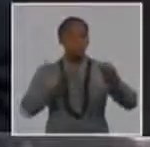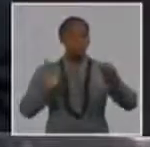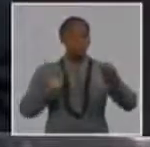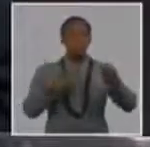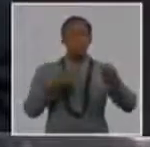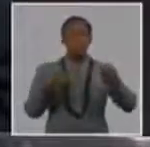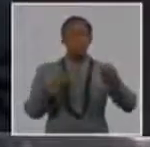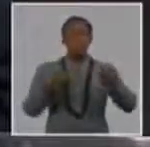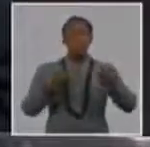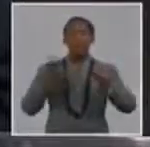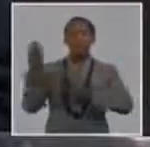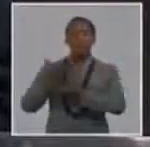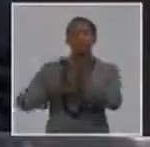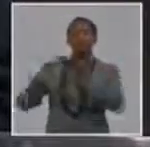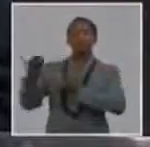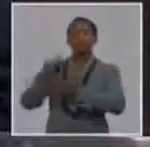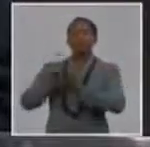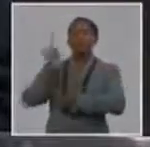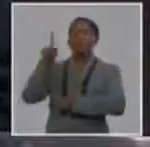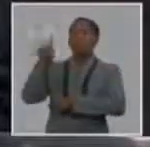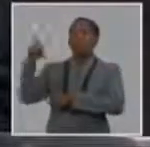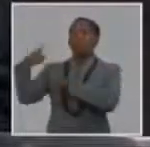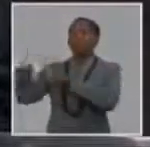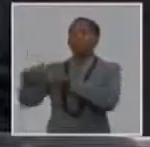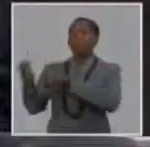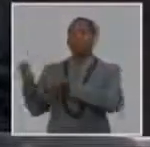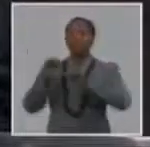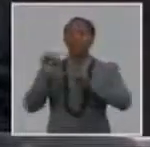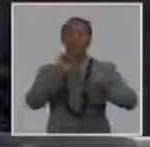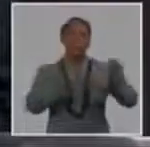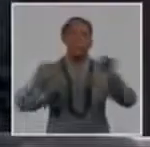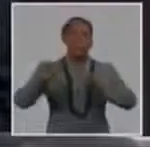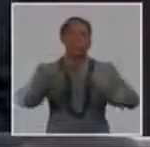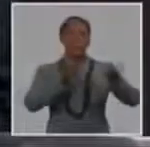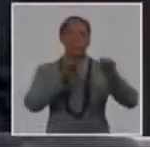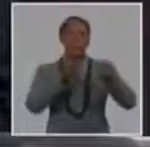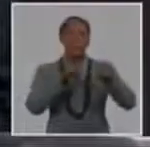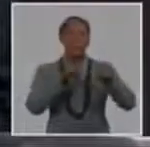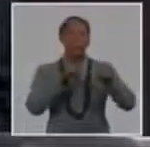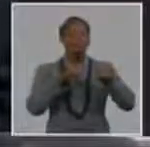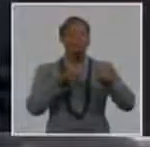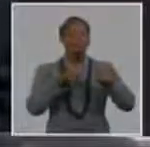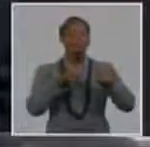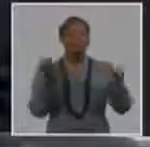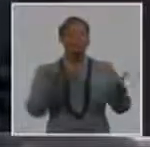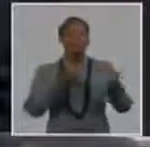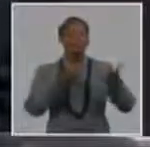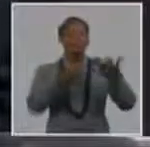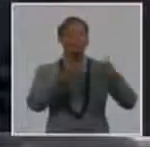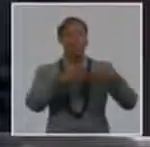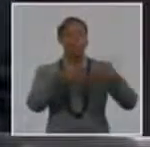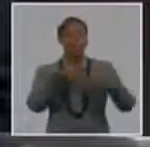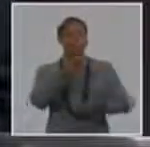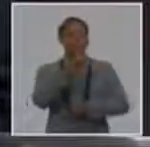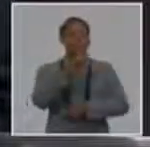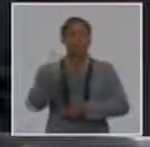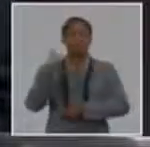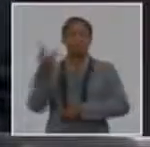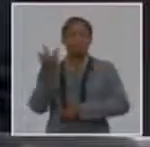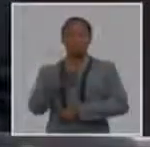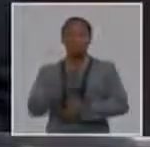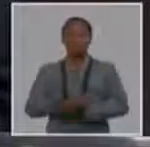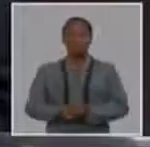los requisitos. Y una particularidad que destaca el centro es que el gran número